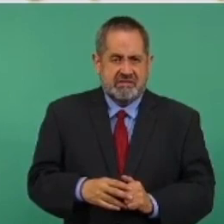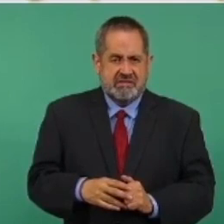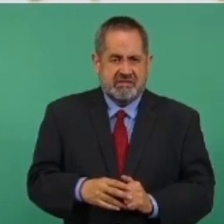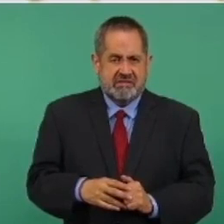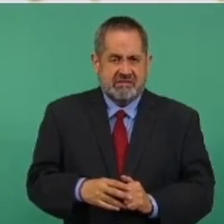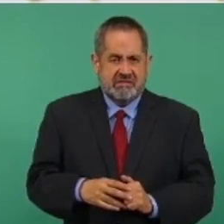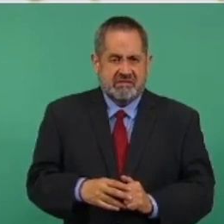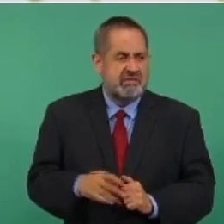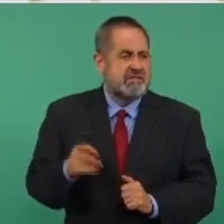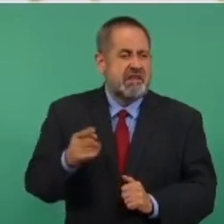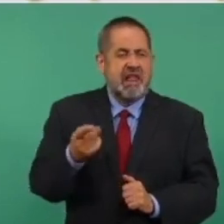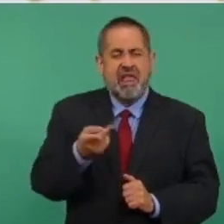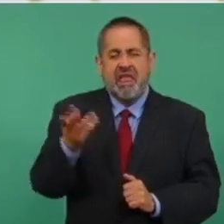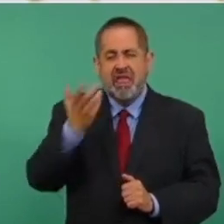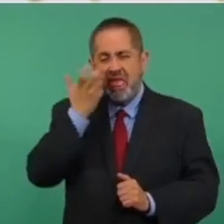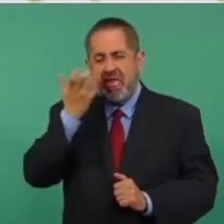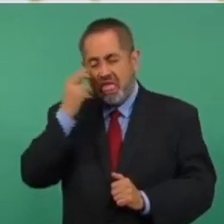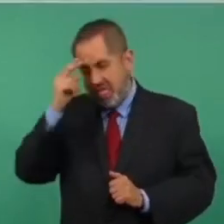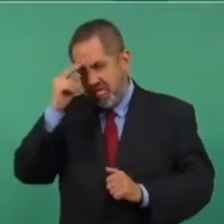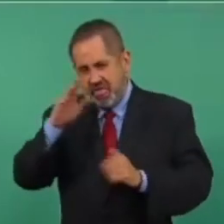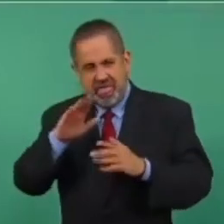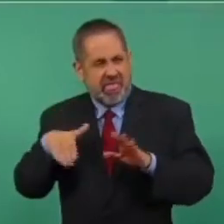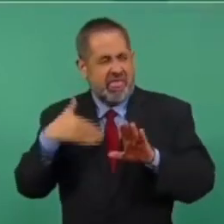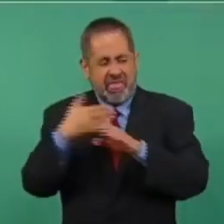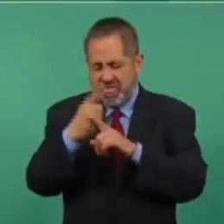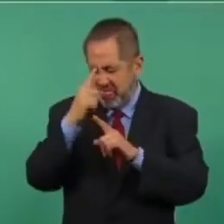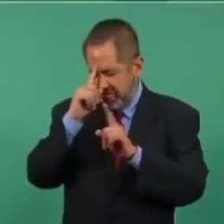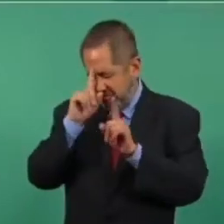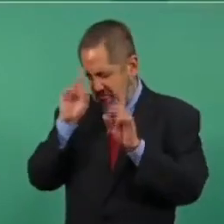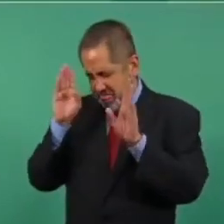a intelectuales abyectos,